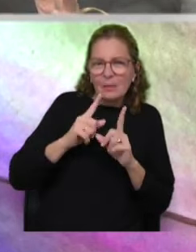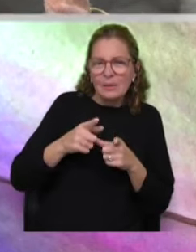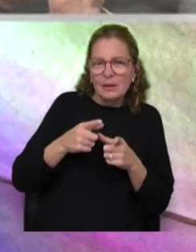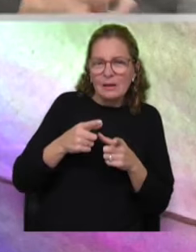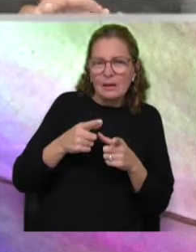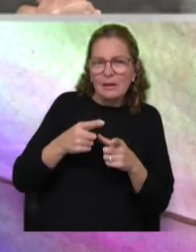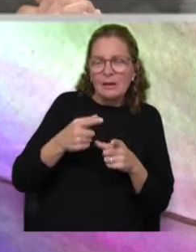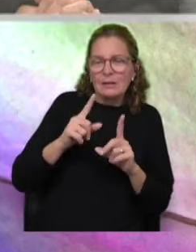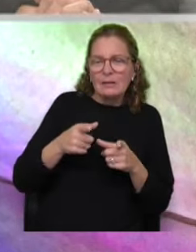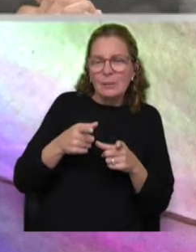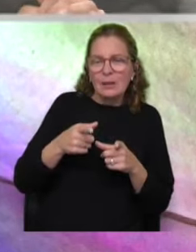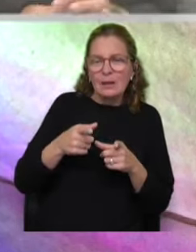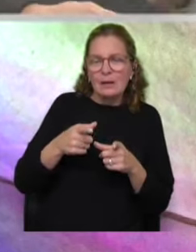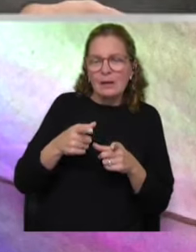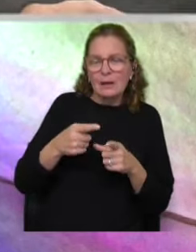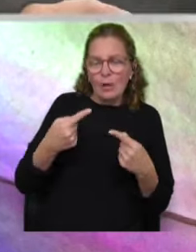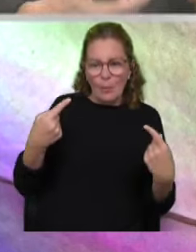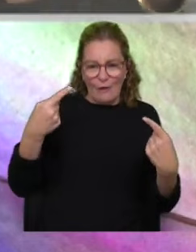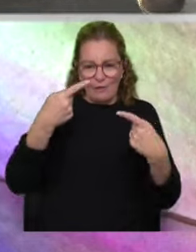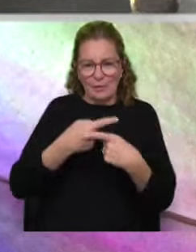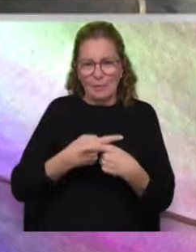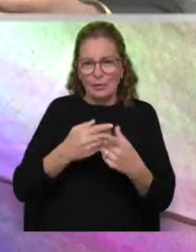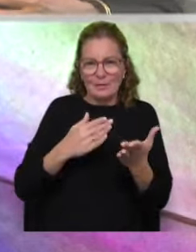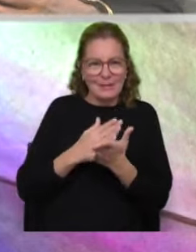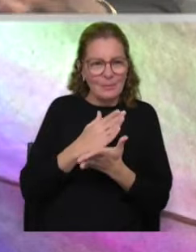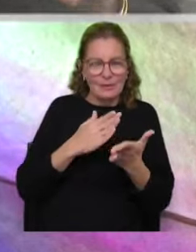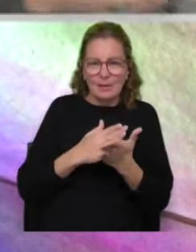la figura del enfrentamiento